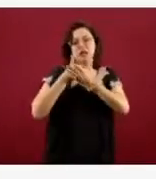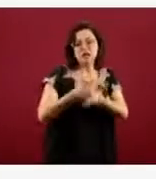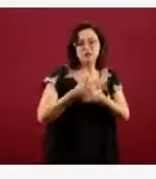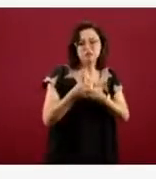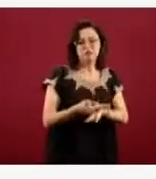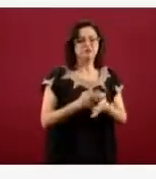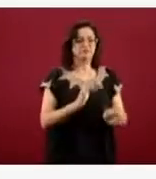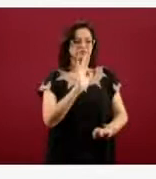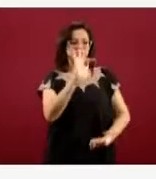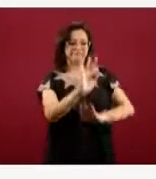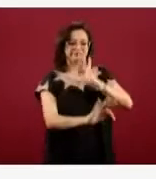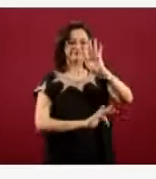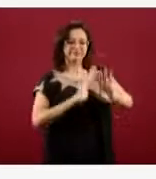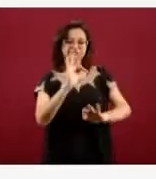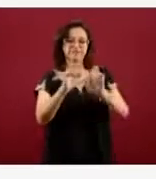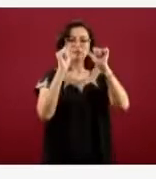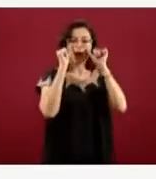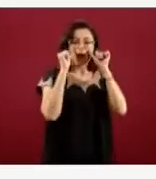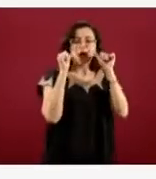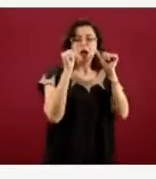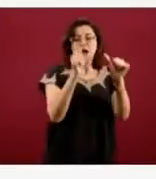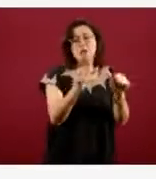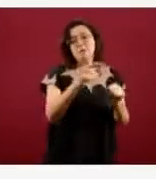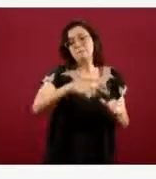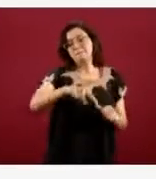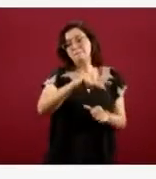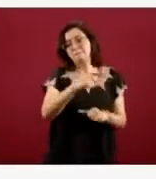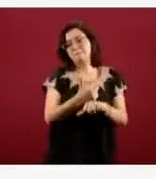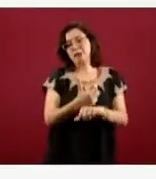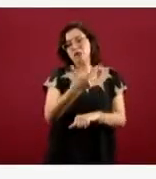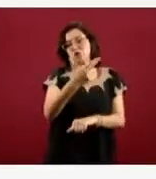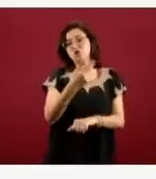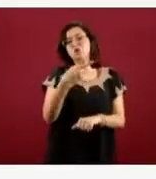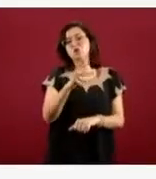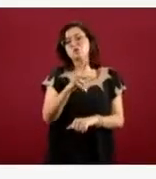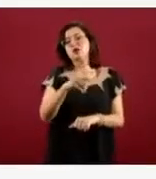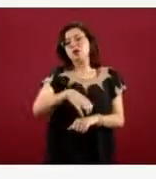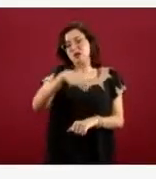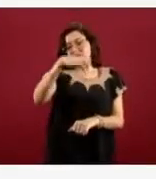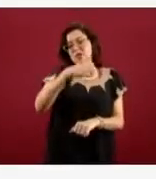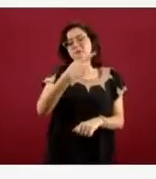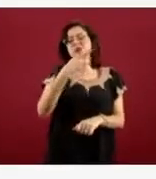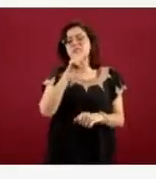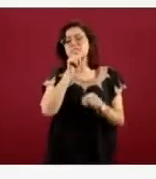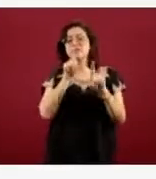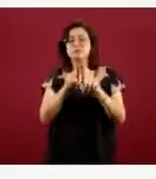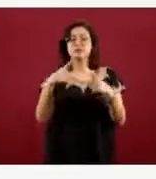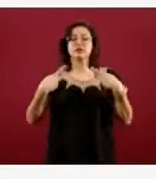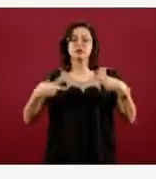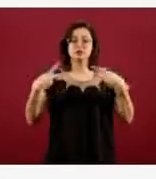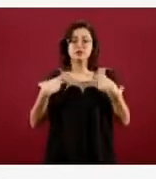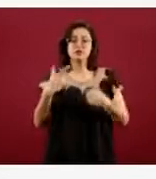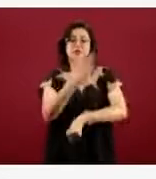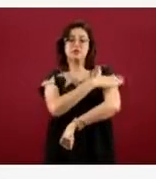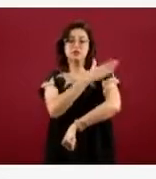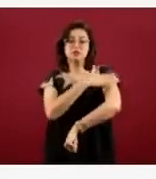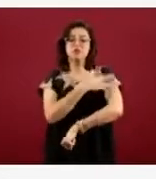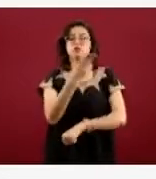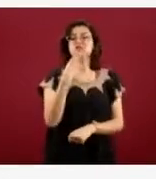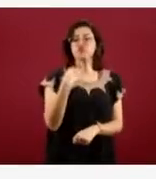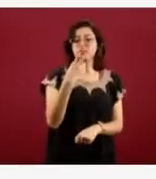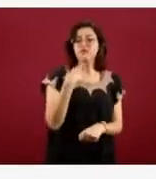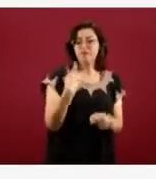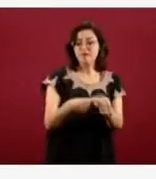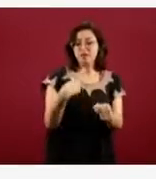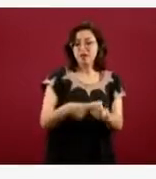asistencia y de atención, sobre todo decíamos a los mayores de edad, pero también a las personas con hipertensión, con diabetes, con obesidad,